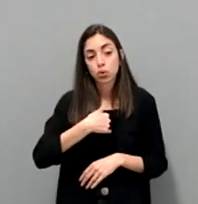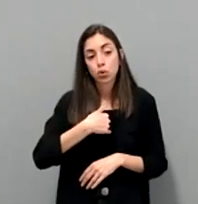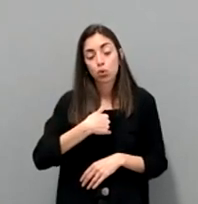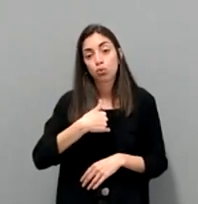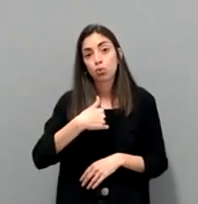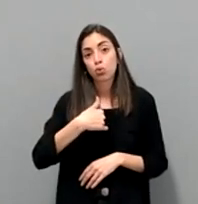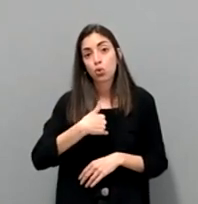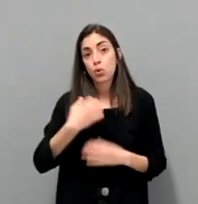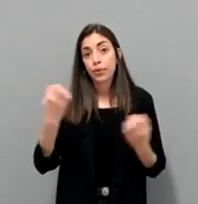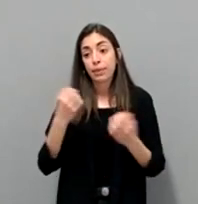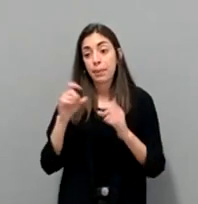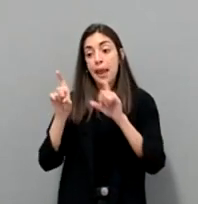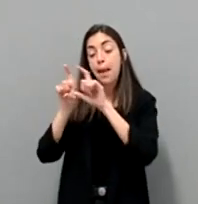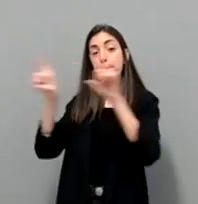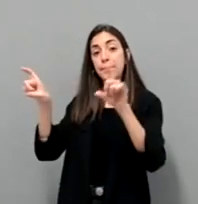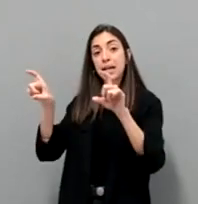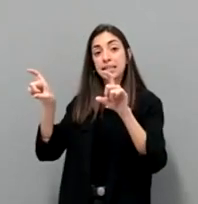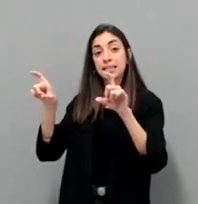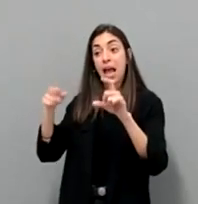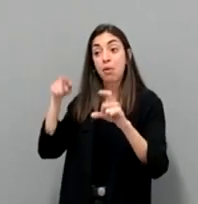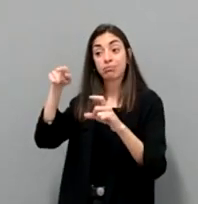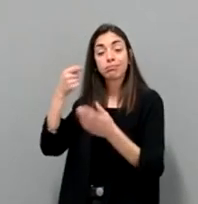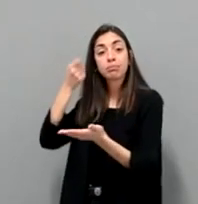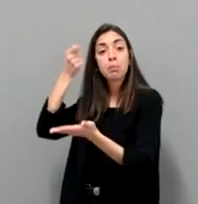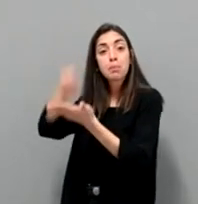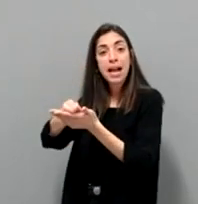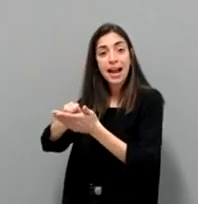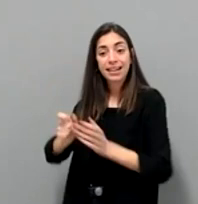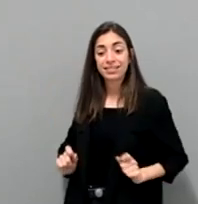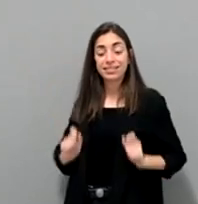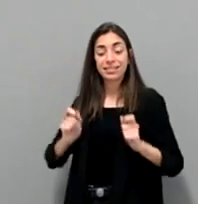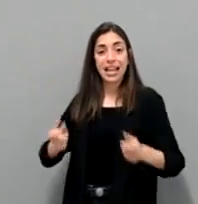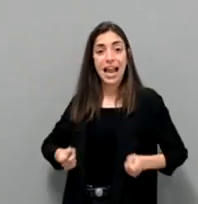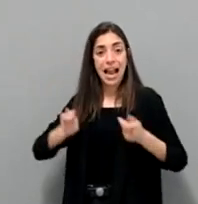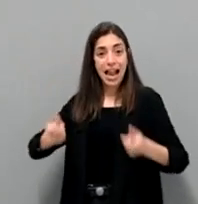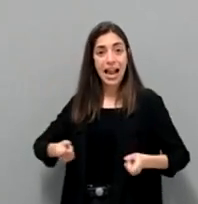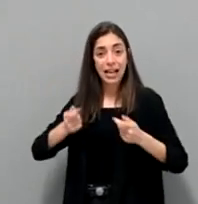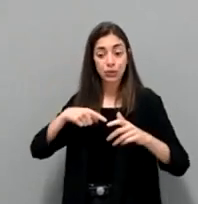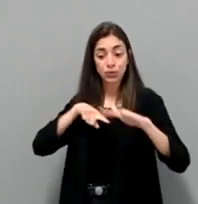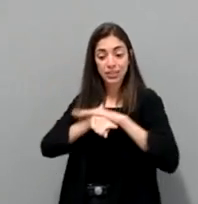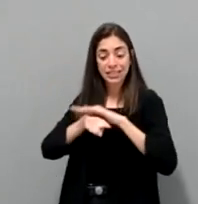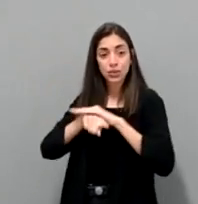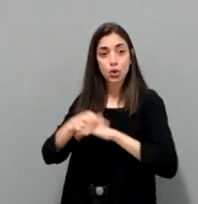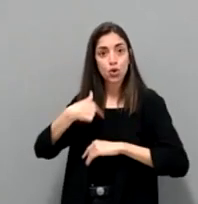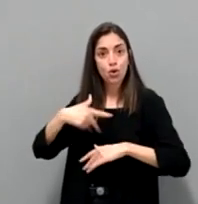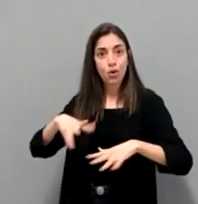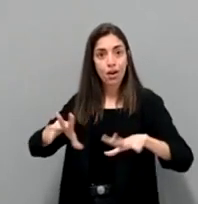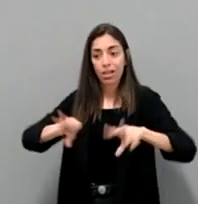O que tenga que recurrir a una empresa a la que pagarle unos gastos que, de gestión que no puedo asumir.